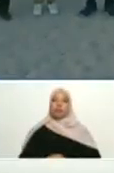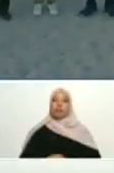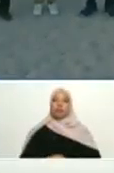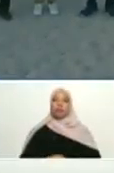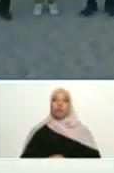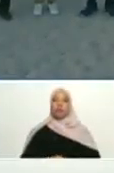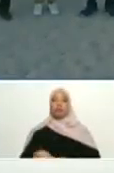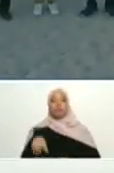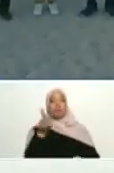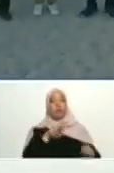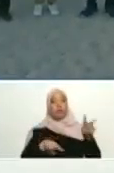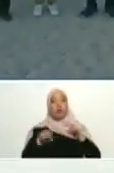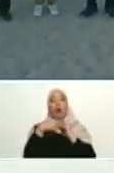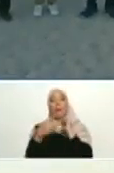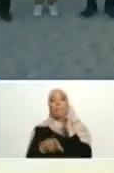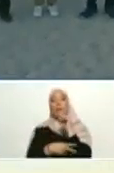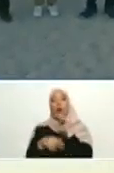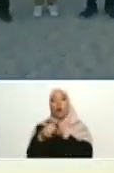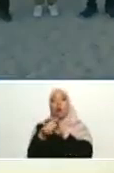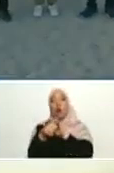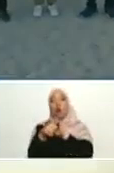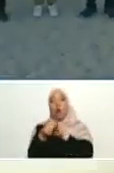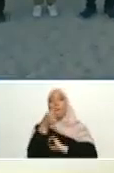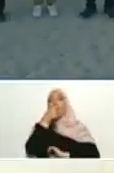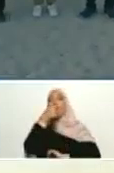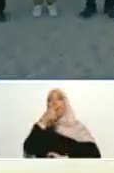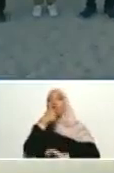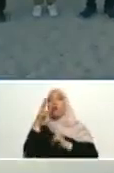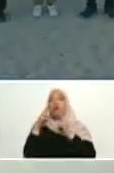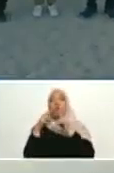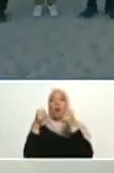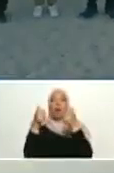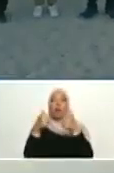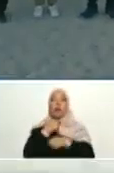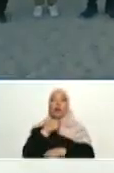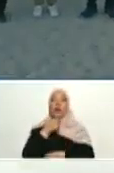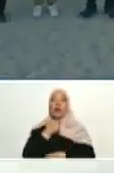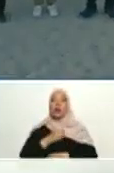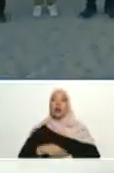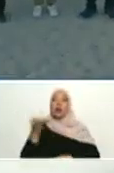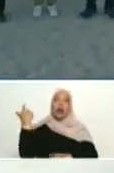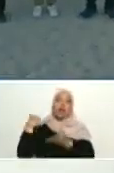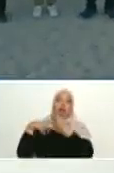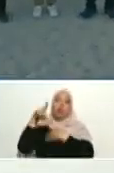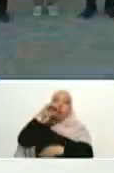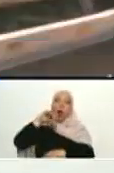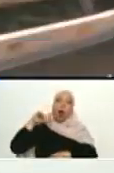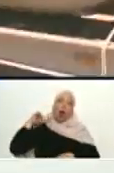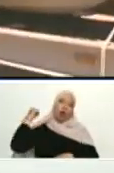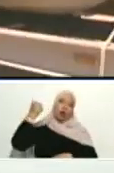del Parque Morrocoy. Ese es un parque hermosísimo, yo lo conozco bien, lo conocí hace muchos años.